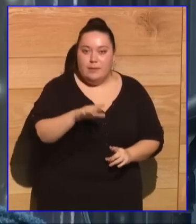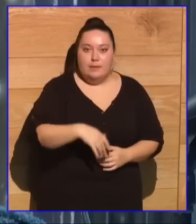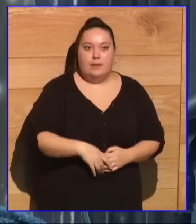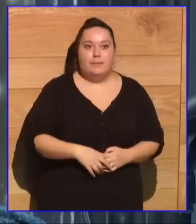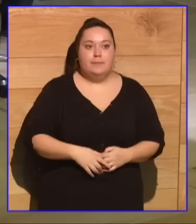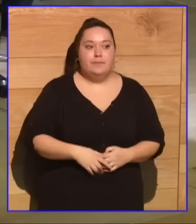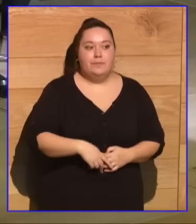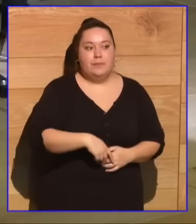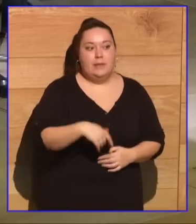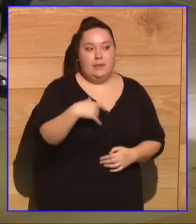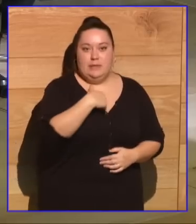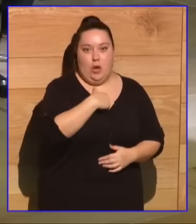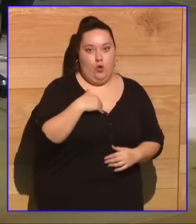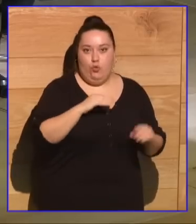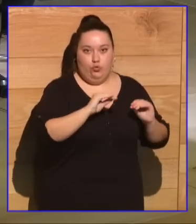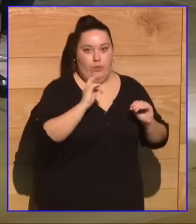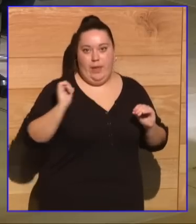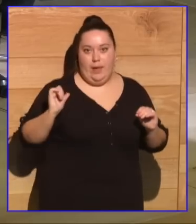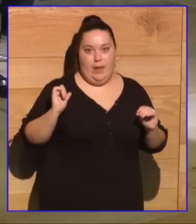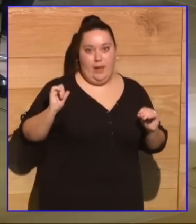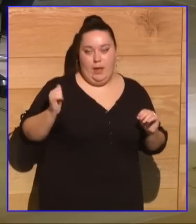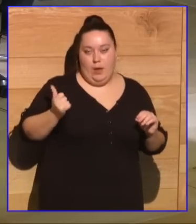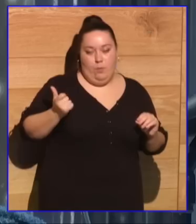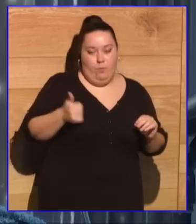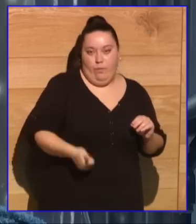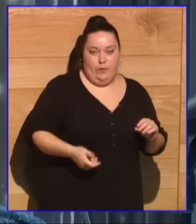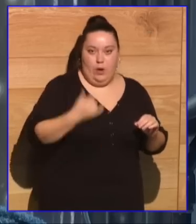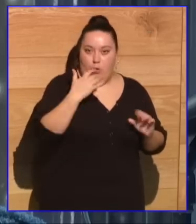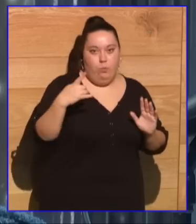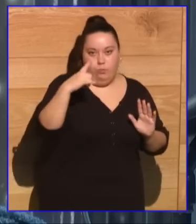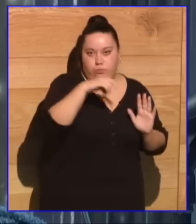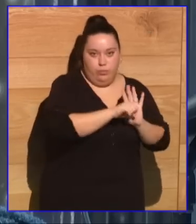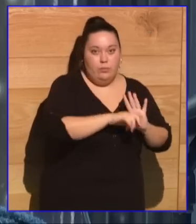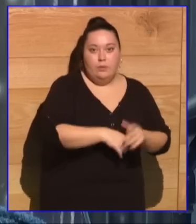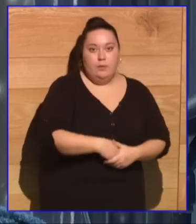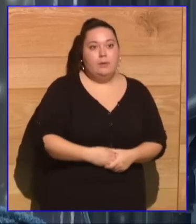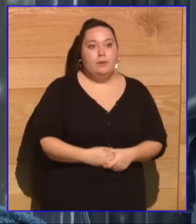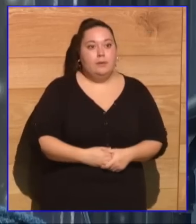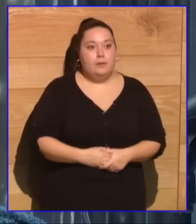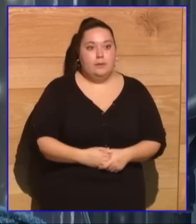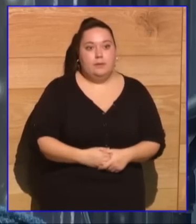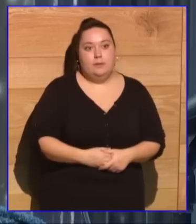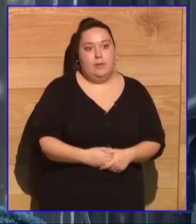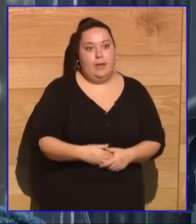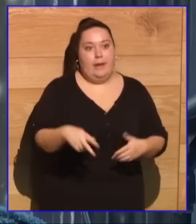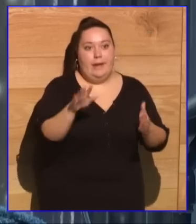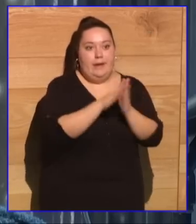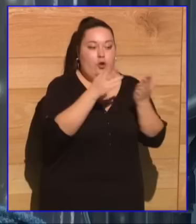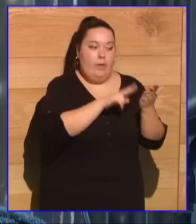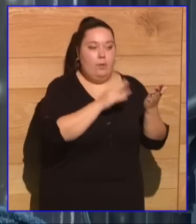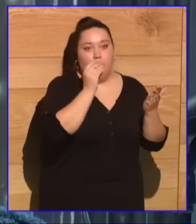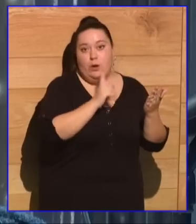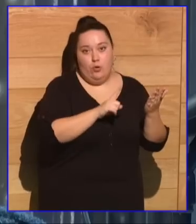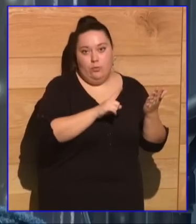hace que yo creo que es el papel de su carrera. O sea, es una cosa soberbia. Y es... mejora la novela, que la novela no era muy